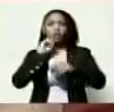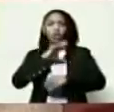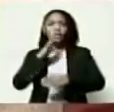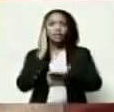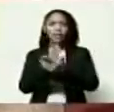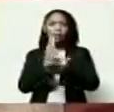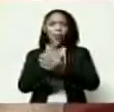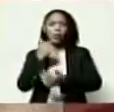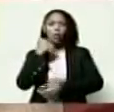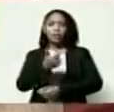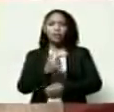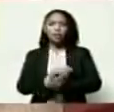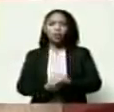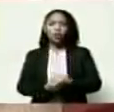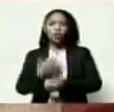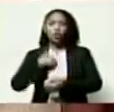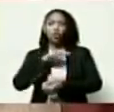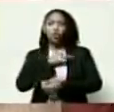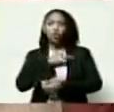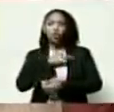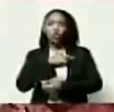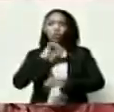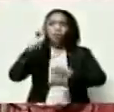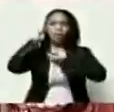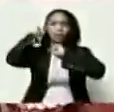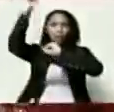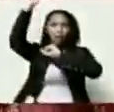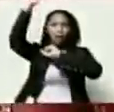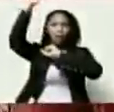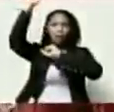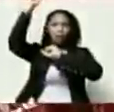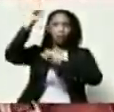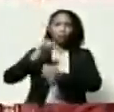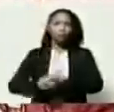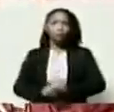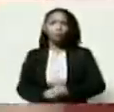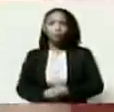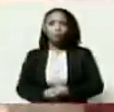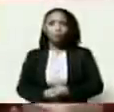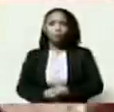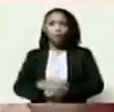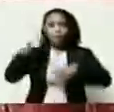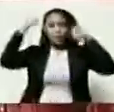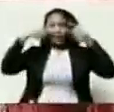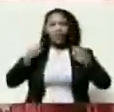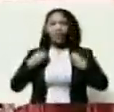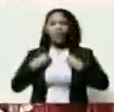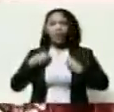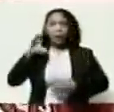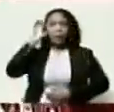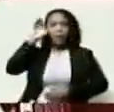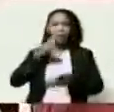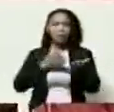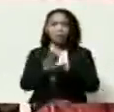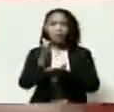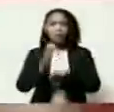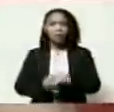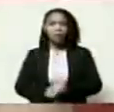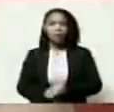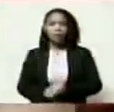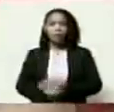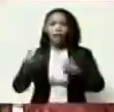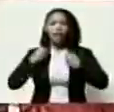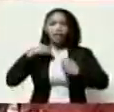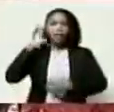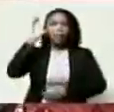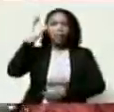lo hemos dicho, nosotros venceremos. ¡Chávez vive! ¡Chávez vive! ¡Que viva la